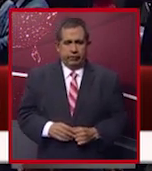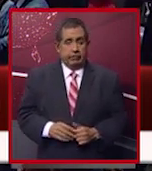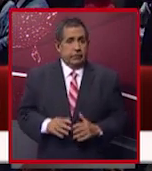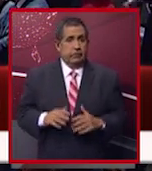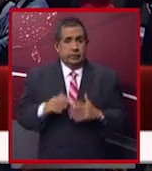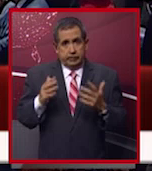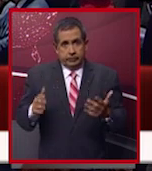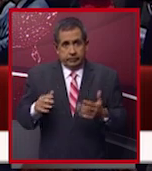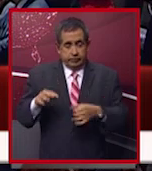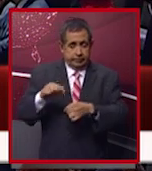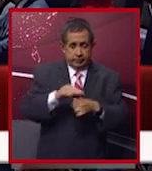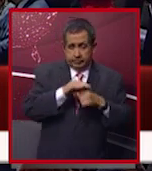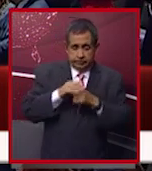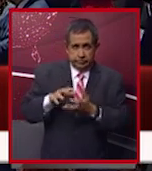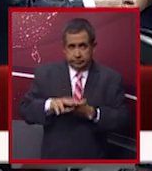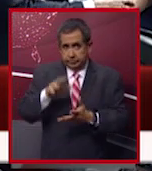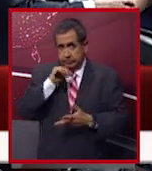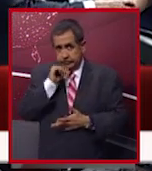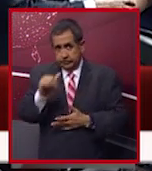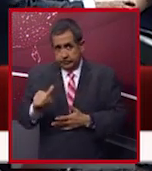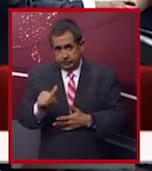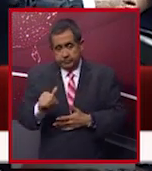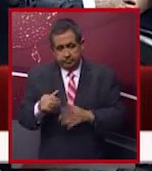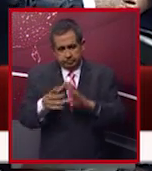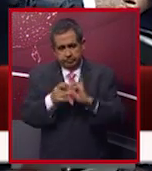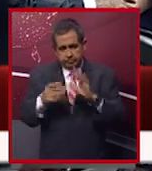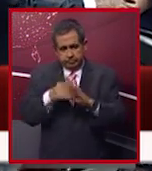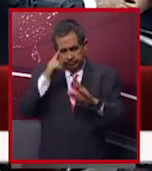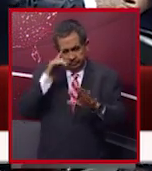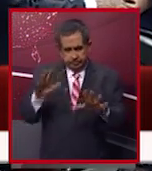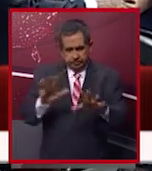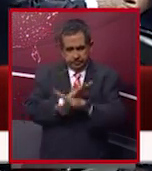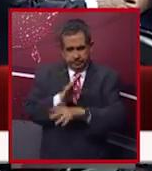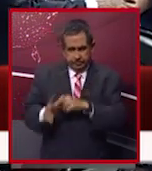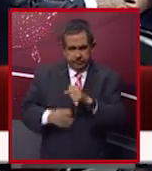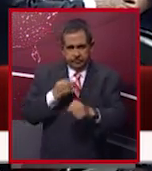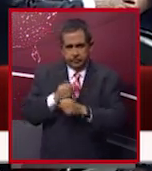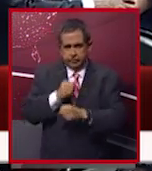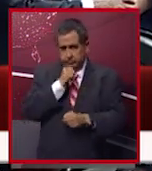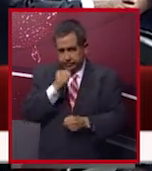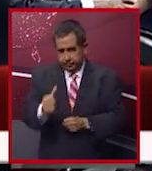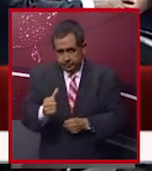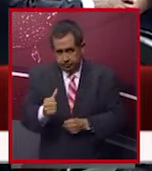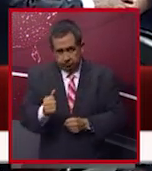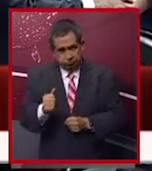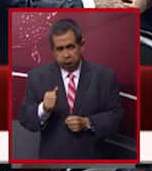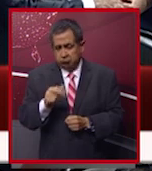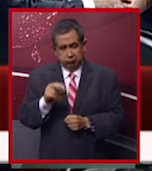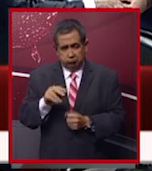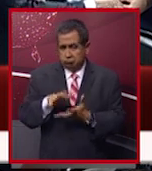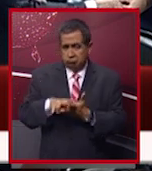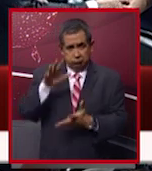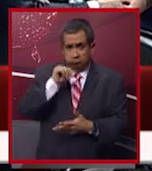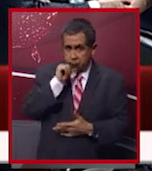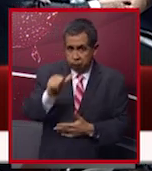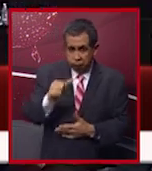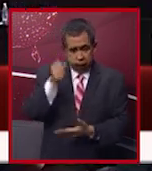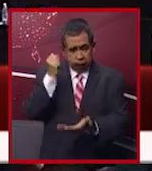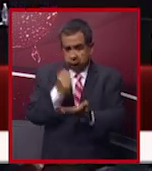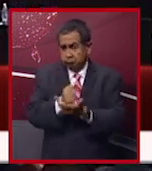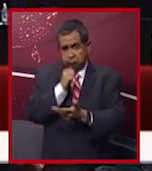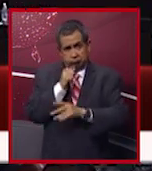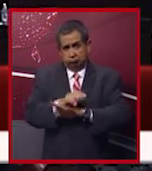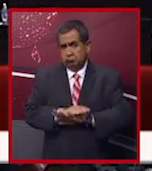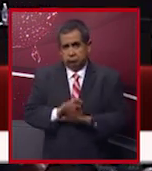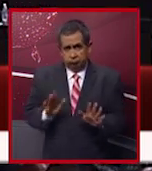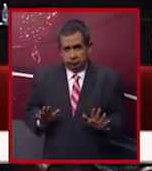Bueno, y luego de que no se alcanzó la mayoría calificada que se indica para las reformas constitucionales, si no se alcanza este número de votos, no se aprueban las